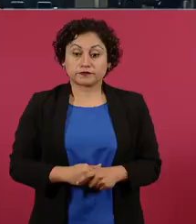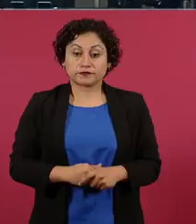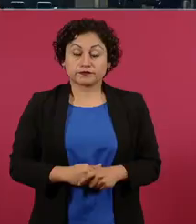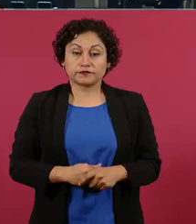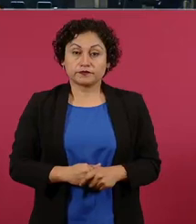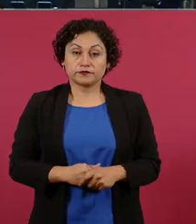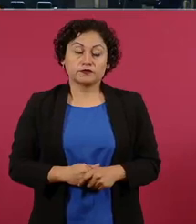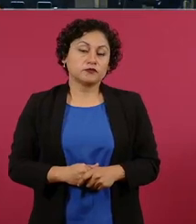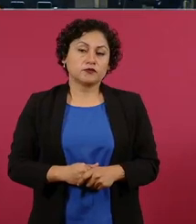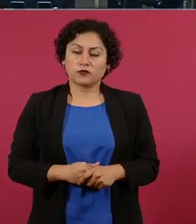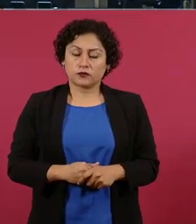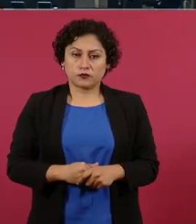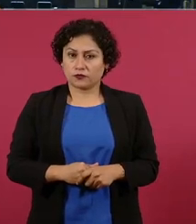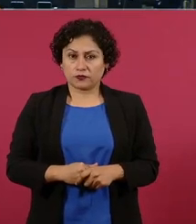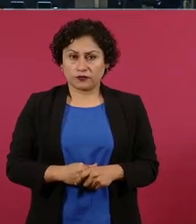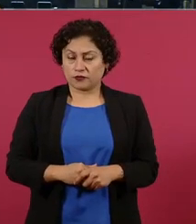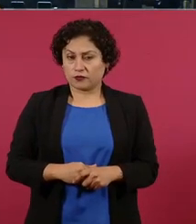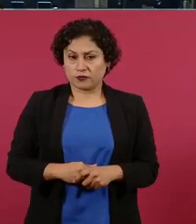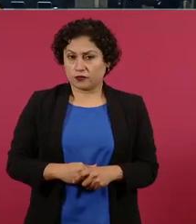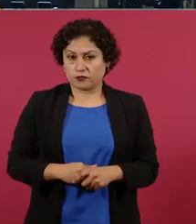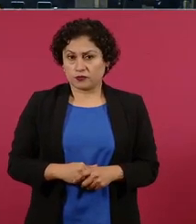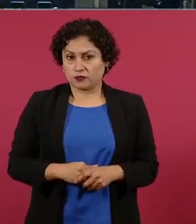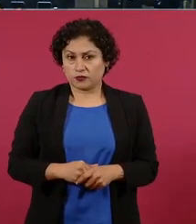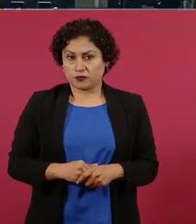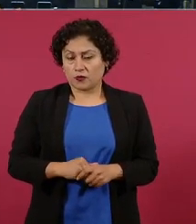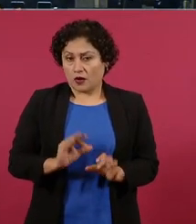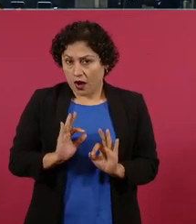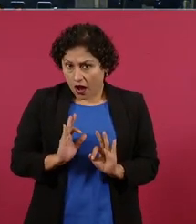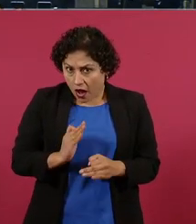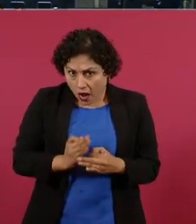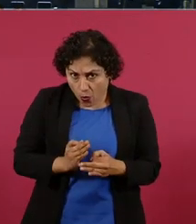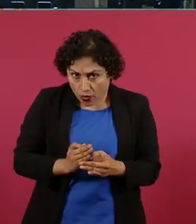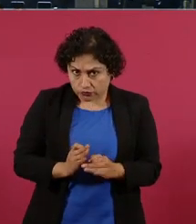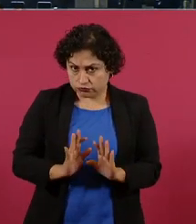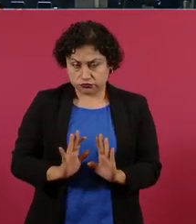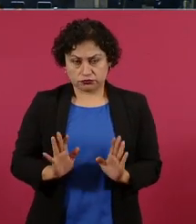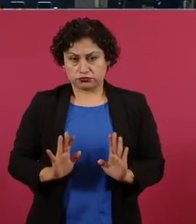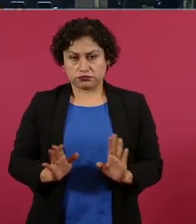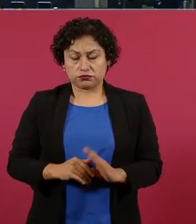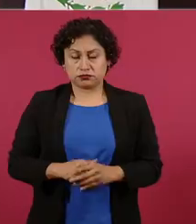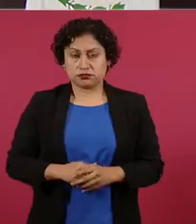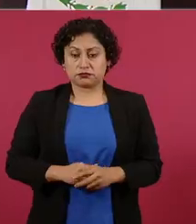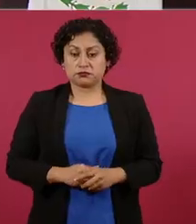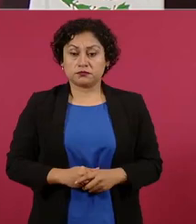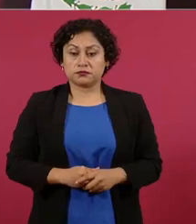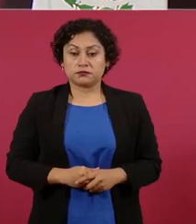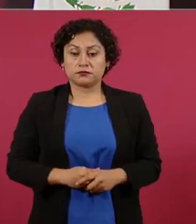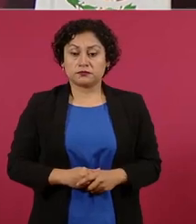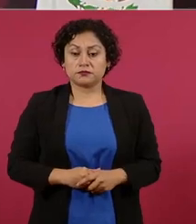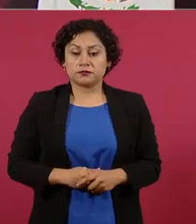¿Qué le dejan de marketing? No, eso no, ¿no? Aquí no, hasta ahora no. Dice, si